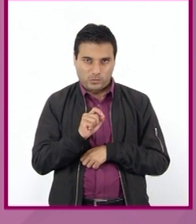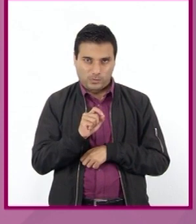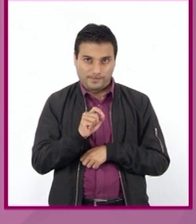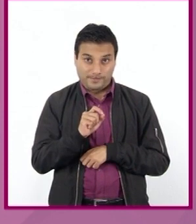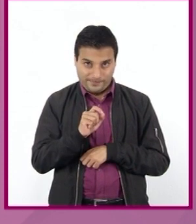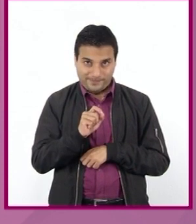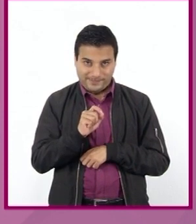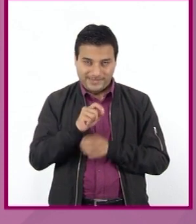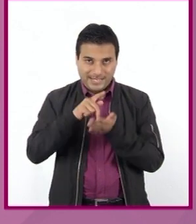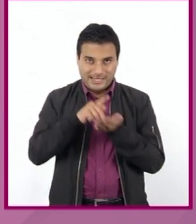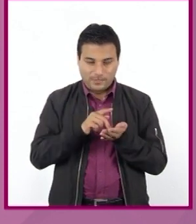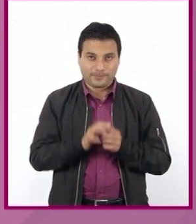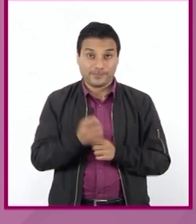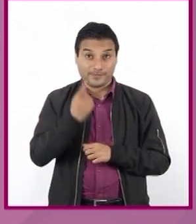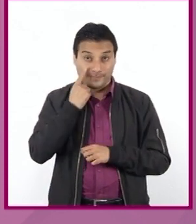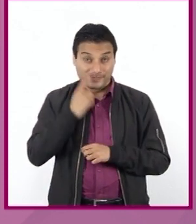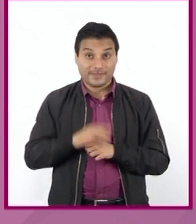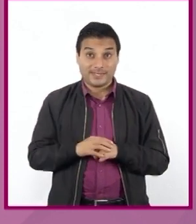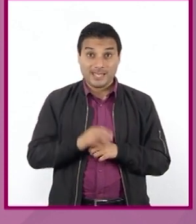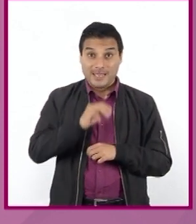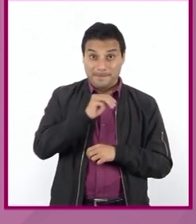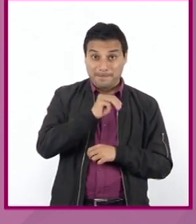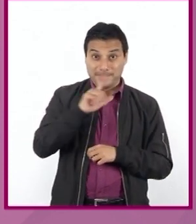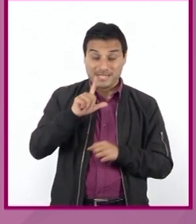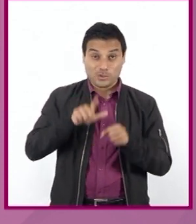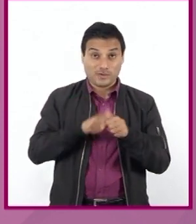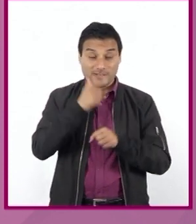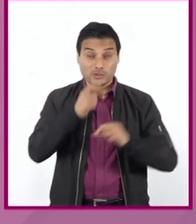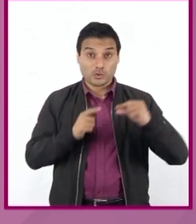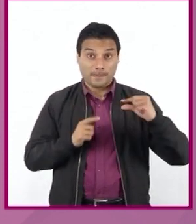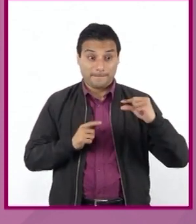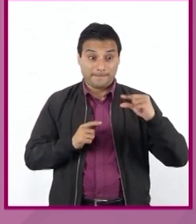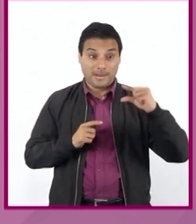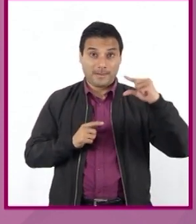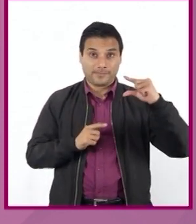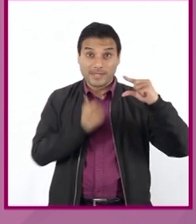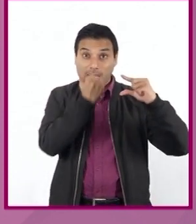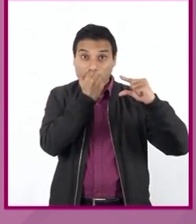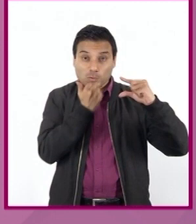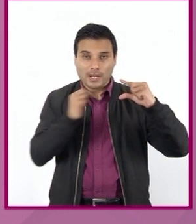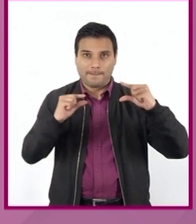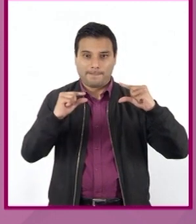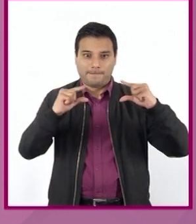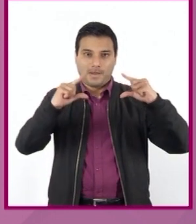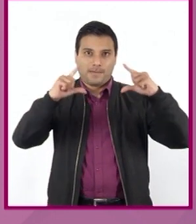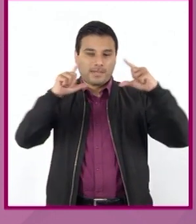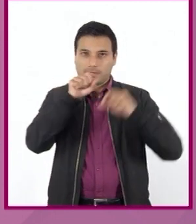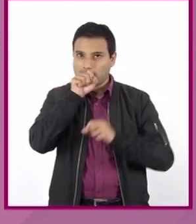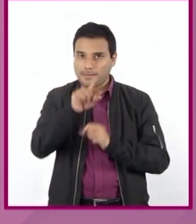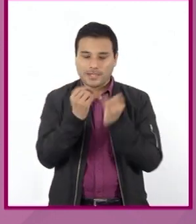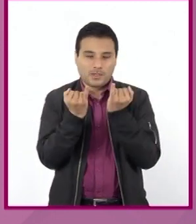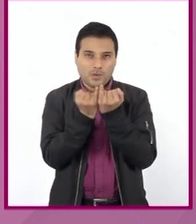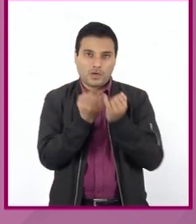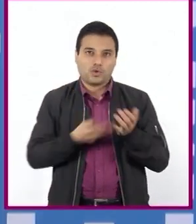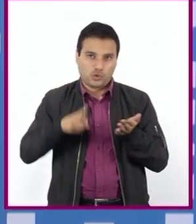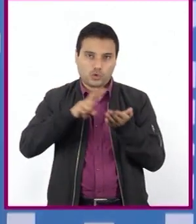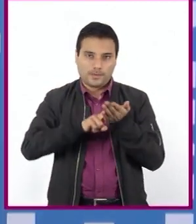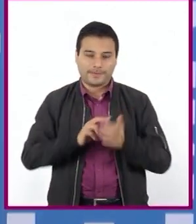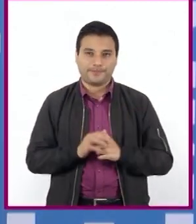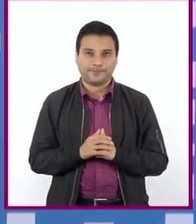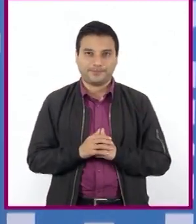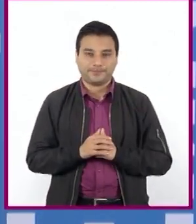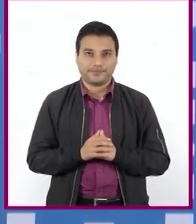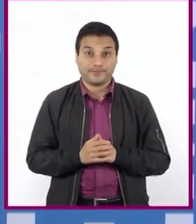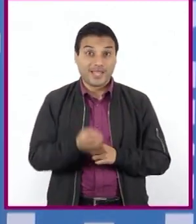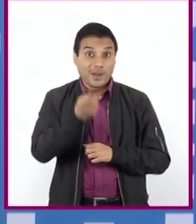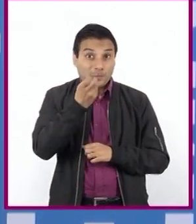la cantidad de mililitros de refresco, aumentará la cantidad de azúcar. En este caso, el doble. Es por